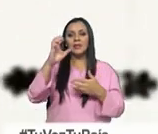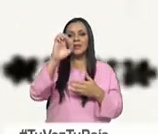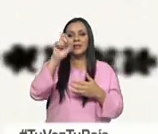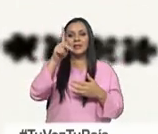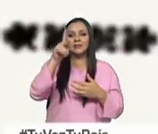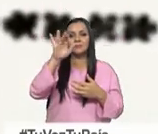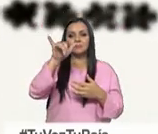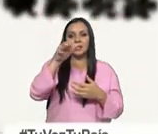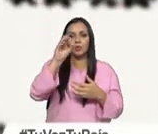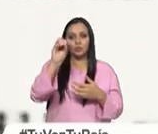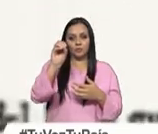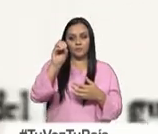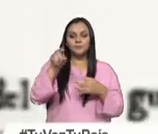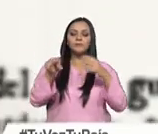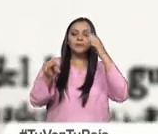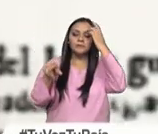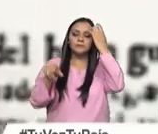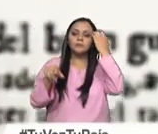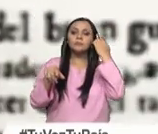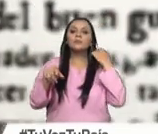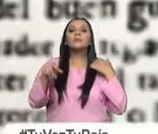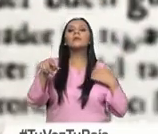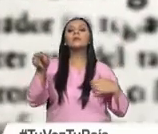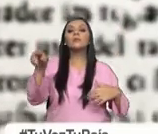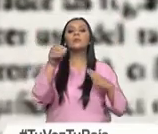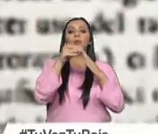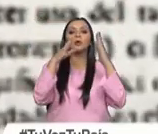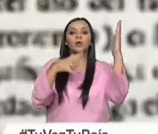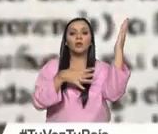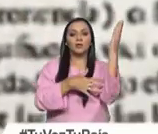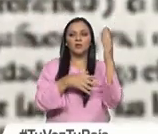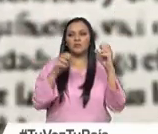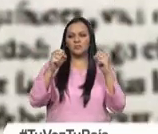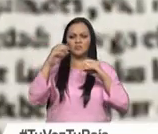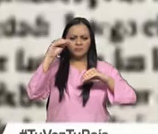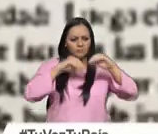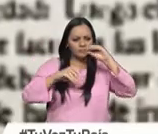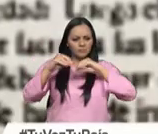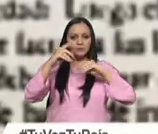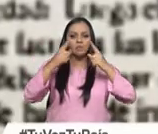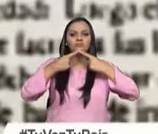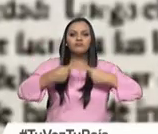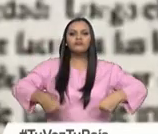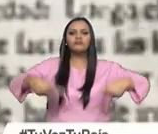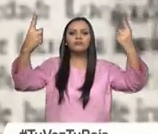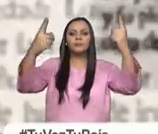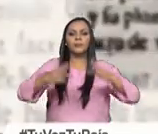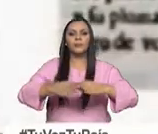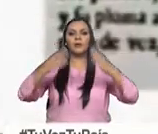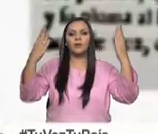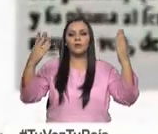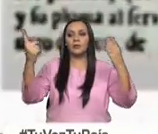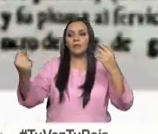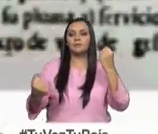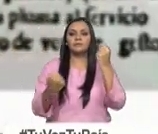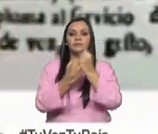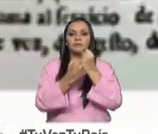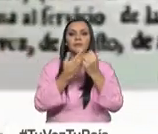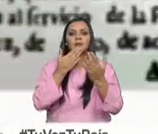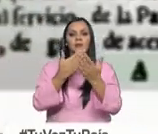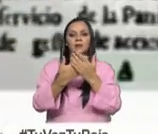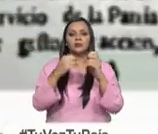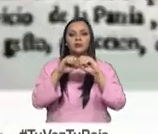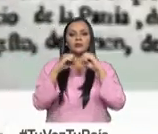de Santa Cruz y Espejo. El proyecto se logró materializar gracias al apoyo de la Sociedad Patriótica Amigos del